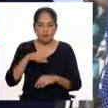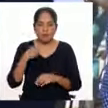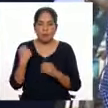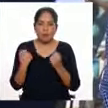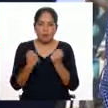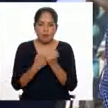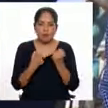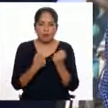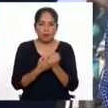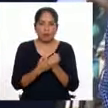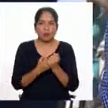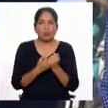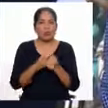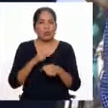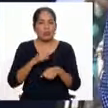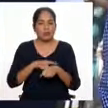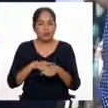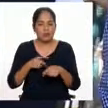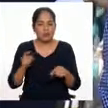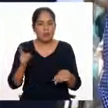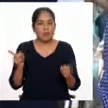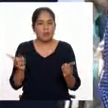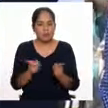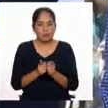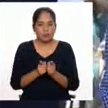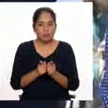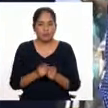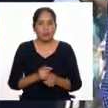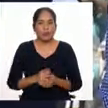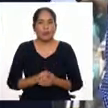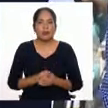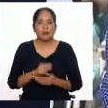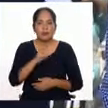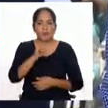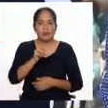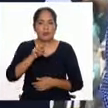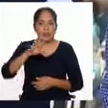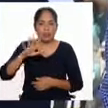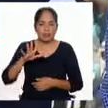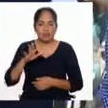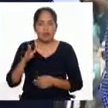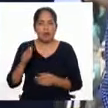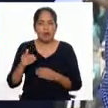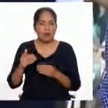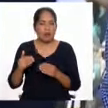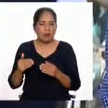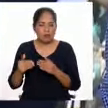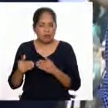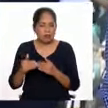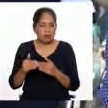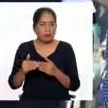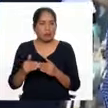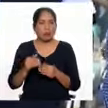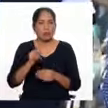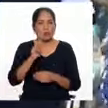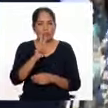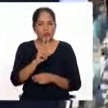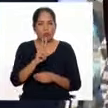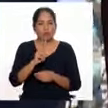esos plazos. Antes del 2025 tenemos que terminar con esos 2 tramos,